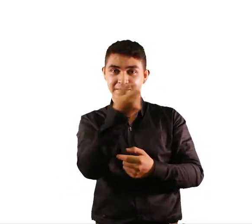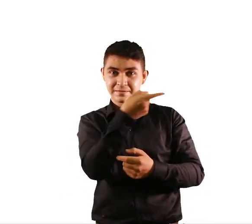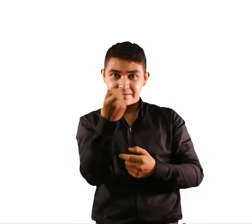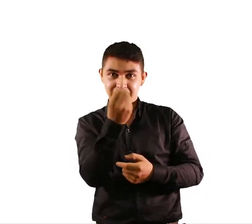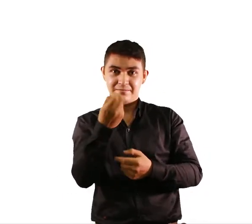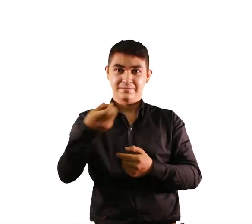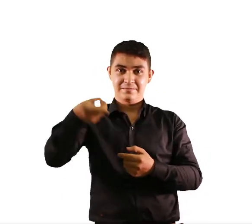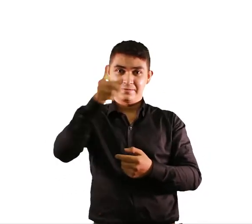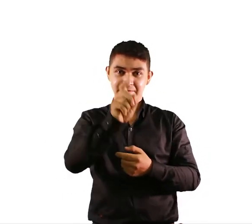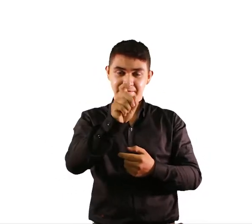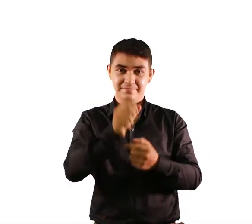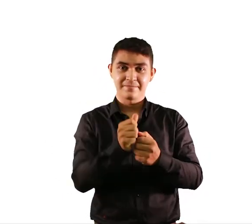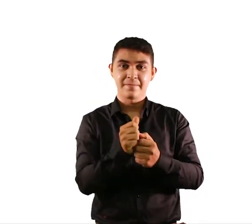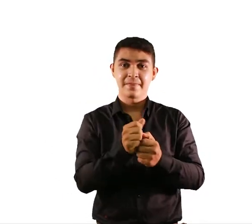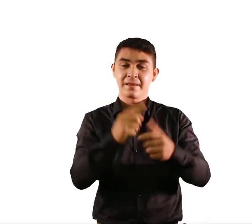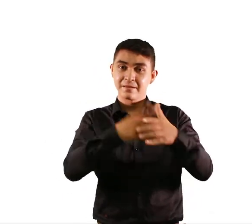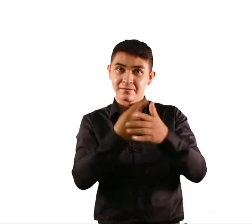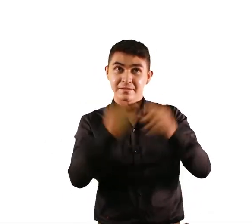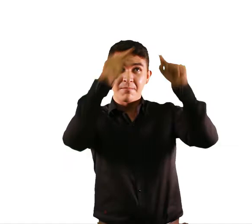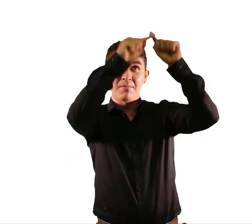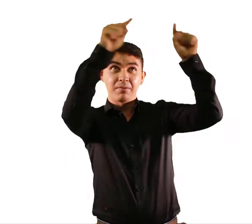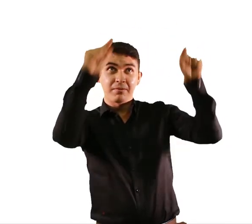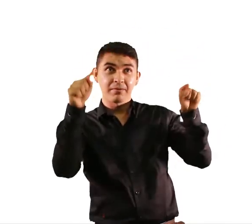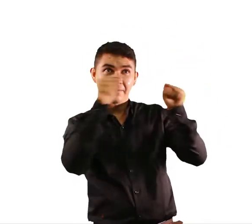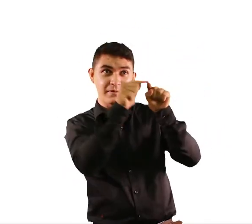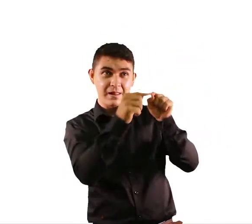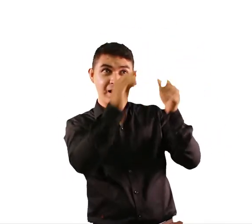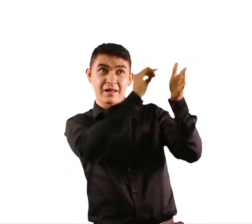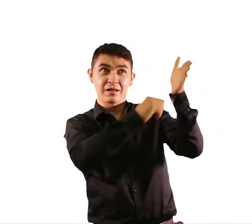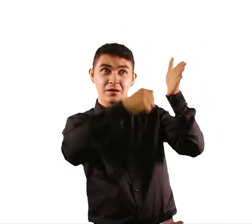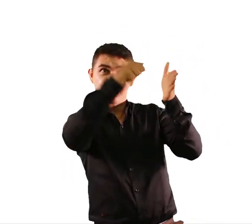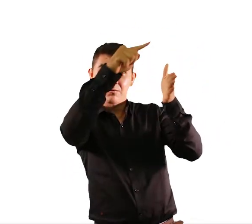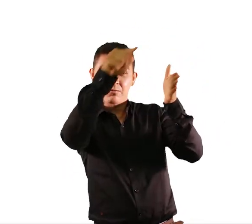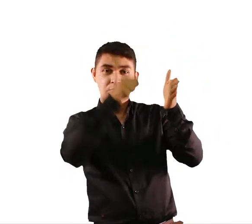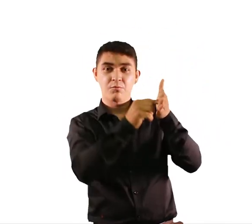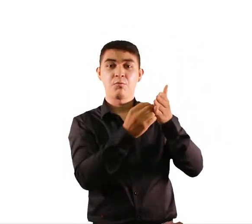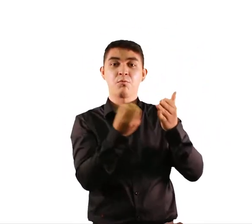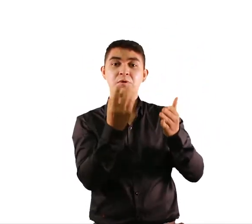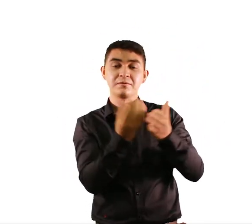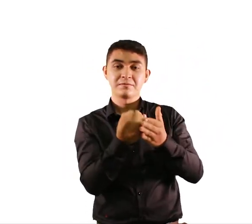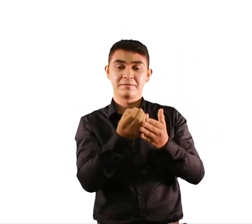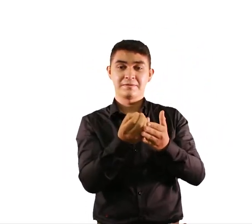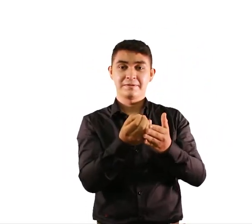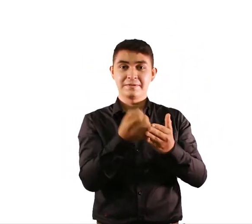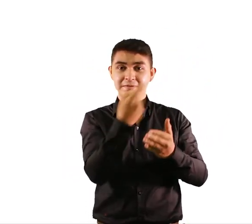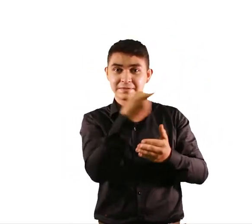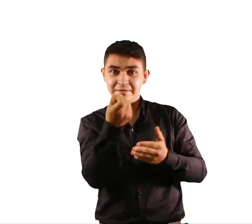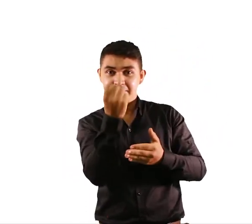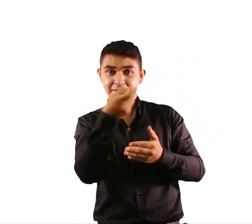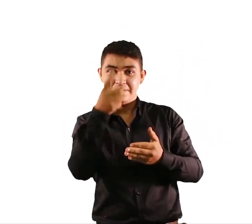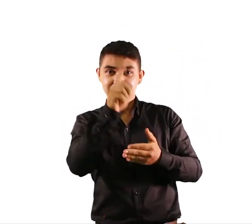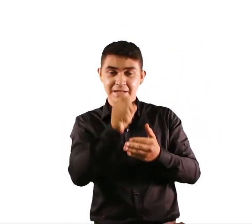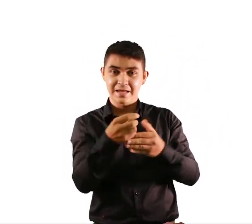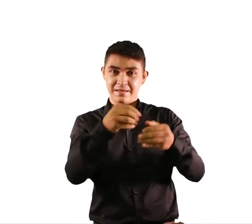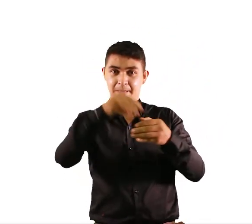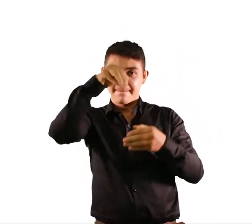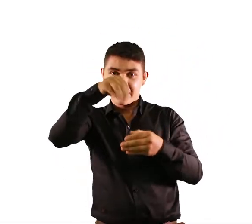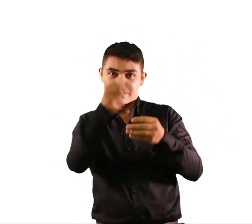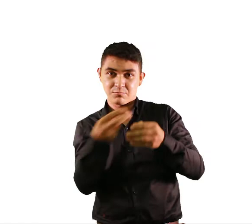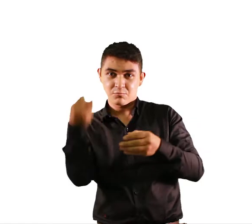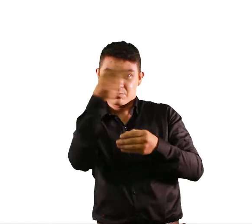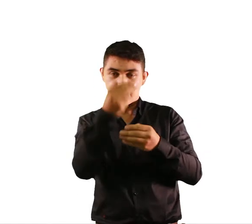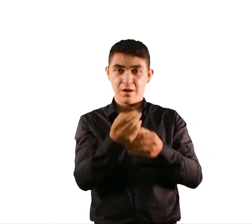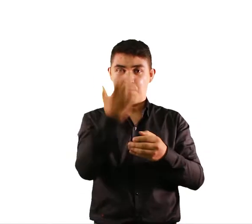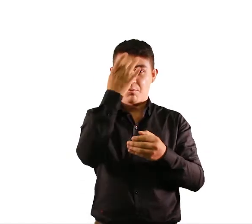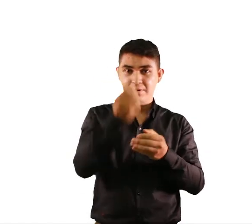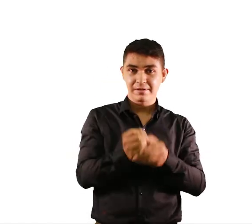del mural es de 16 metros cuadrados, porque nos están preguntando por área